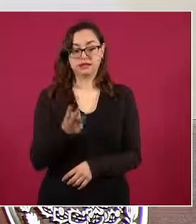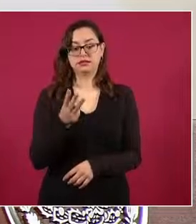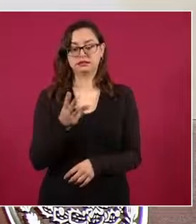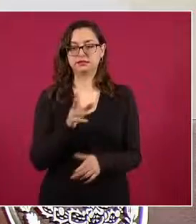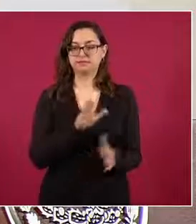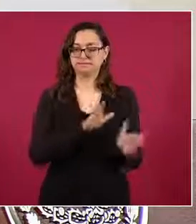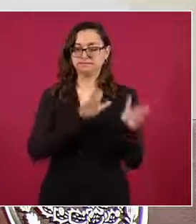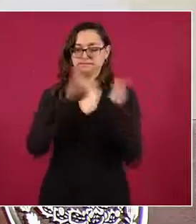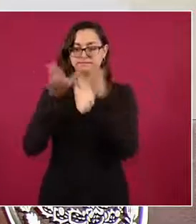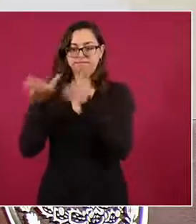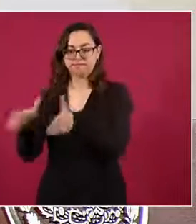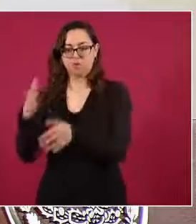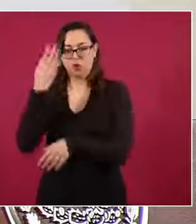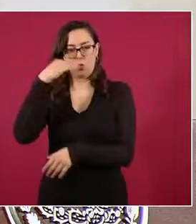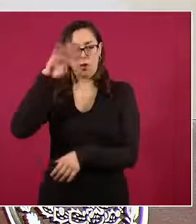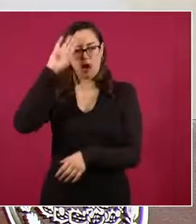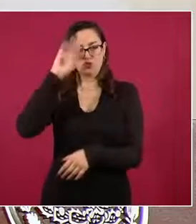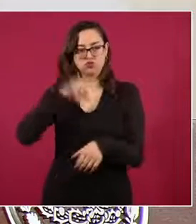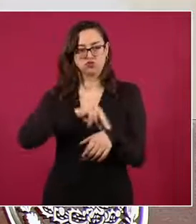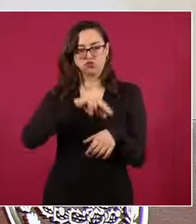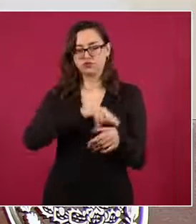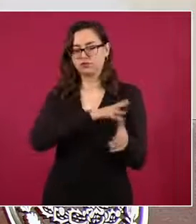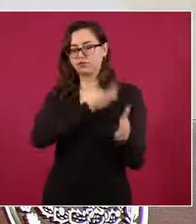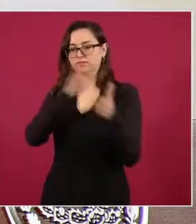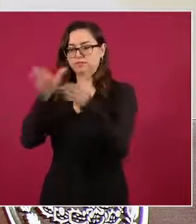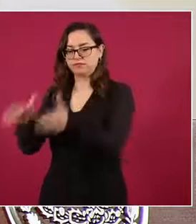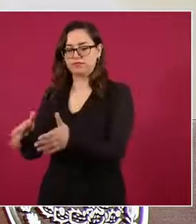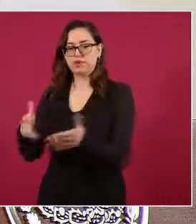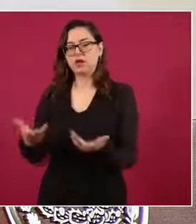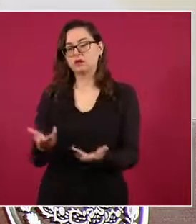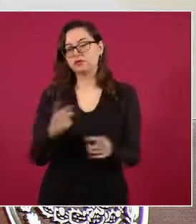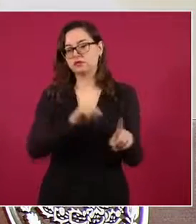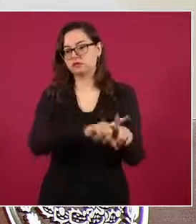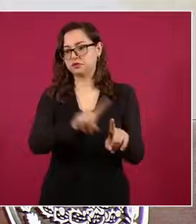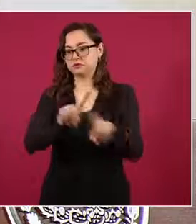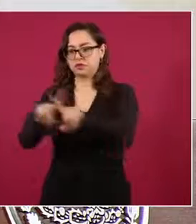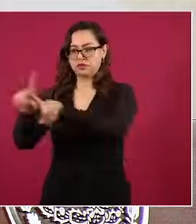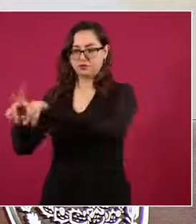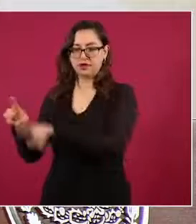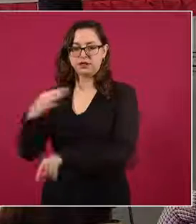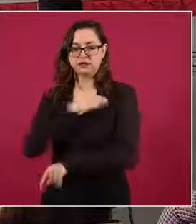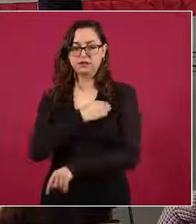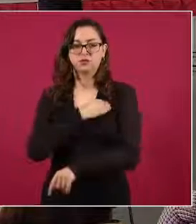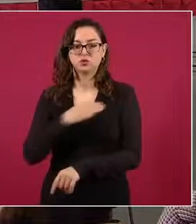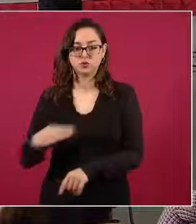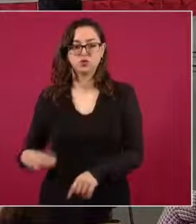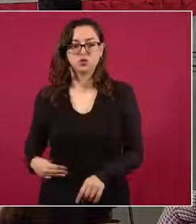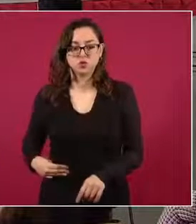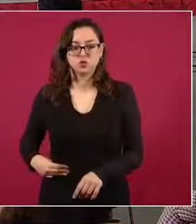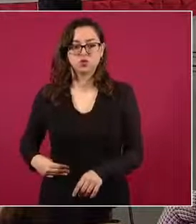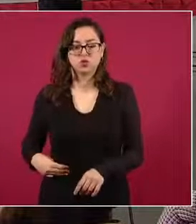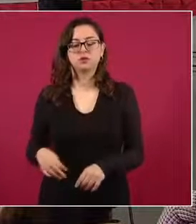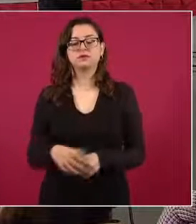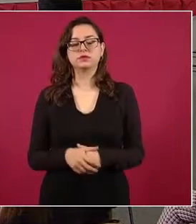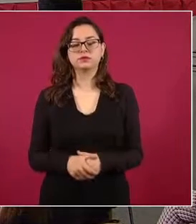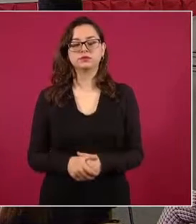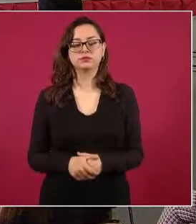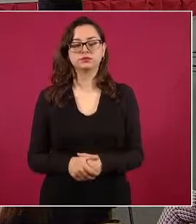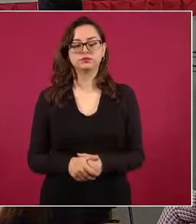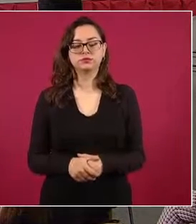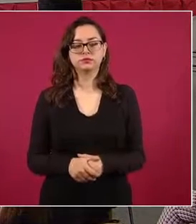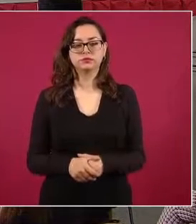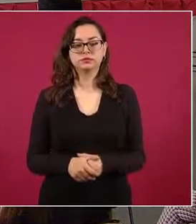a 9 municipios, tanto en San Pedro Pochutla, en Santa Catarina Juquilla, en San Pedro Mixtepec, en Santa María Huatulco, en San